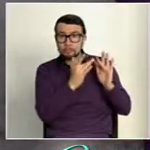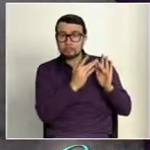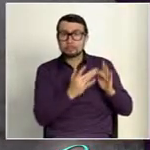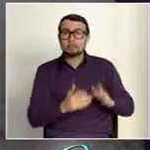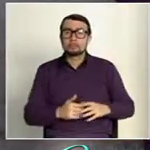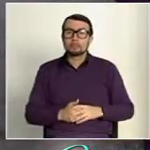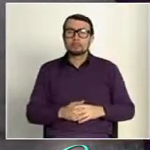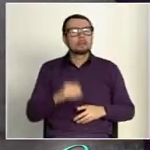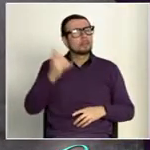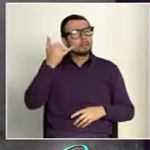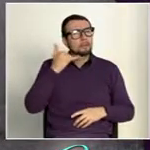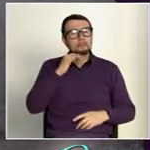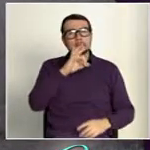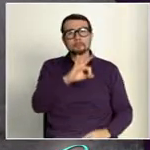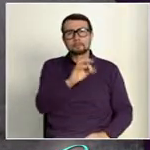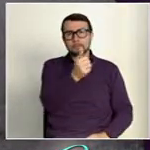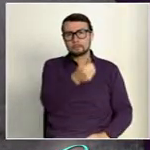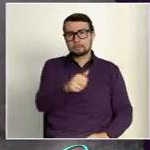Milenkovic, su teléfono es